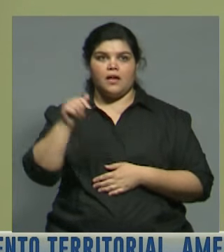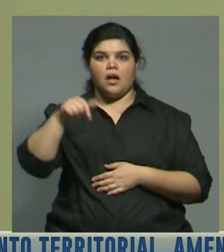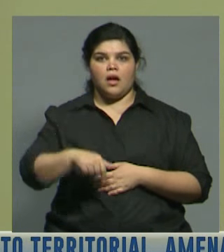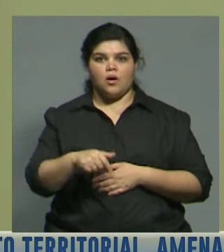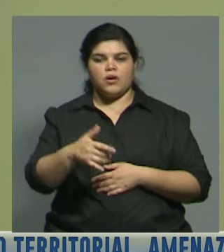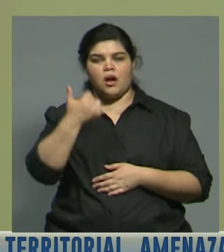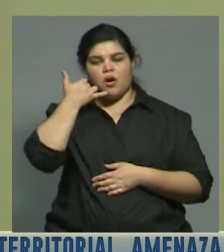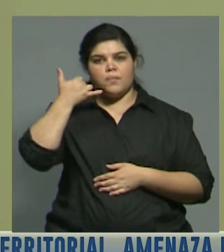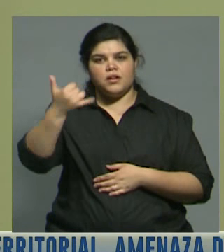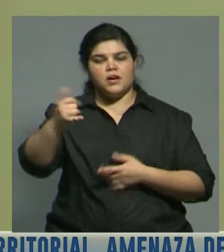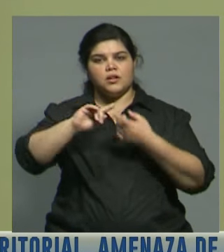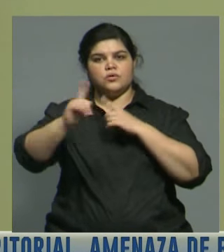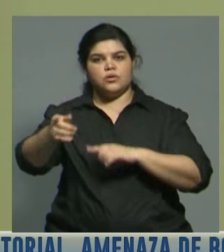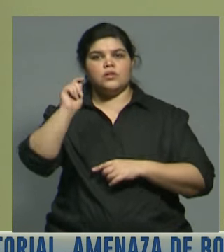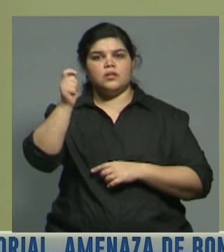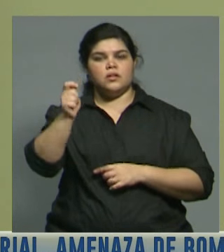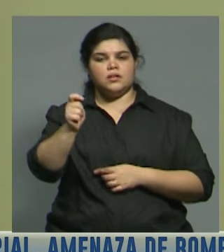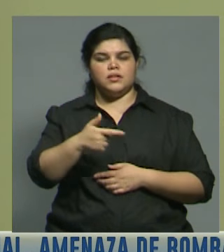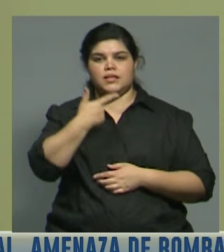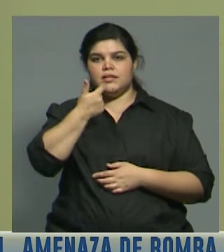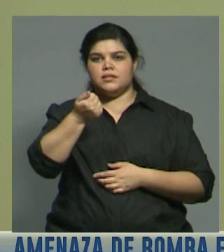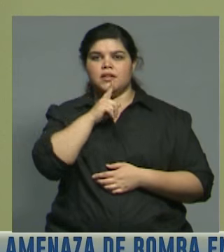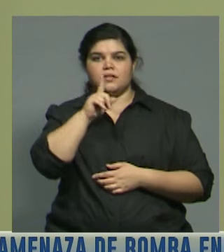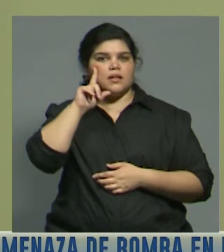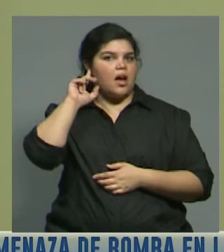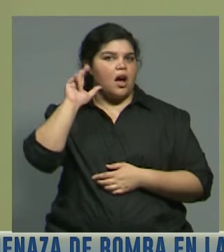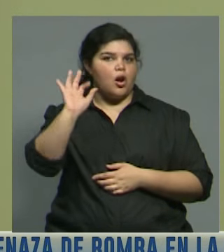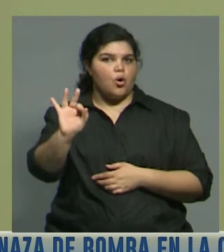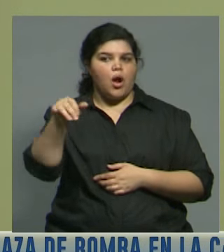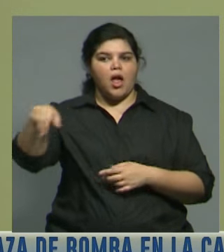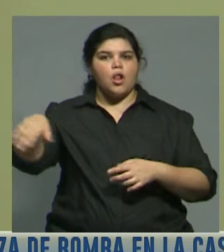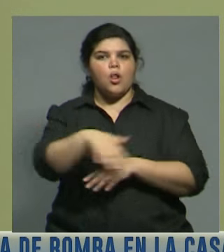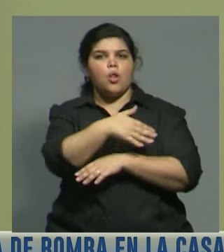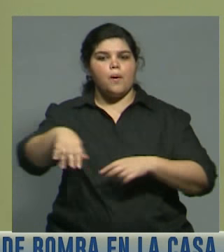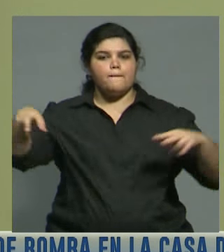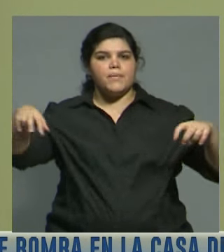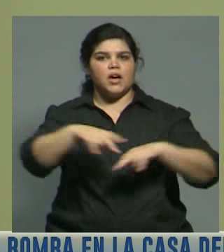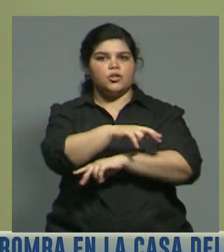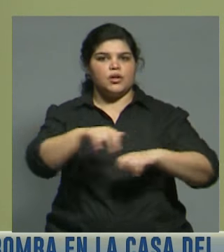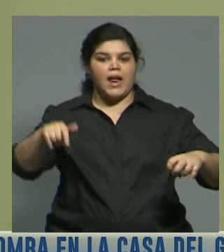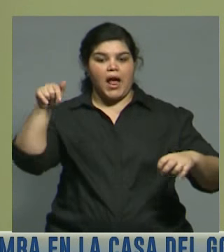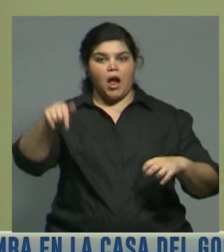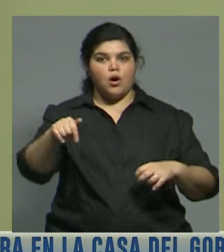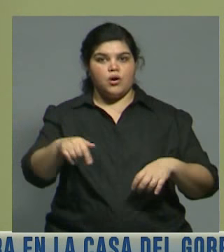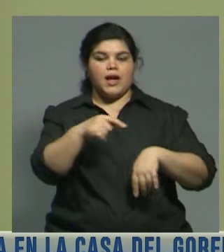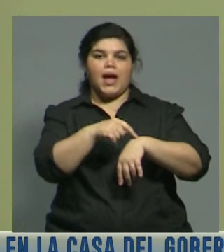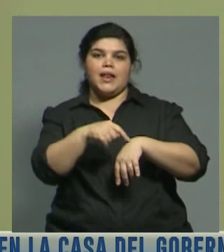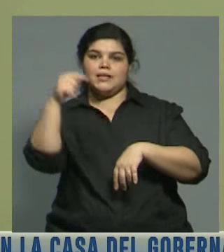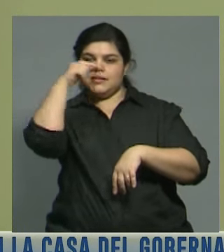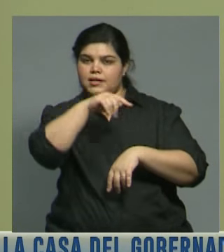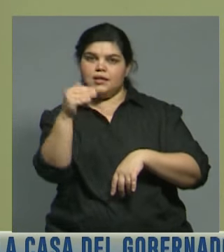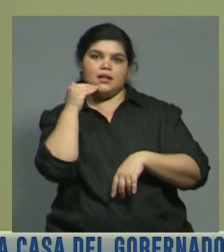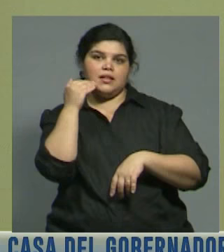una comunicación directa con nuestro compañero Santiago Serrano, que está en la peatonal, justamente donde se había convocado desde las 19 a